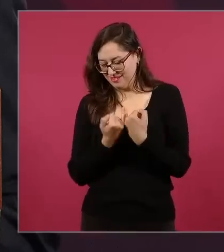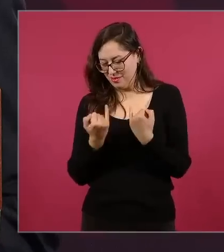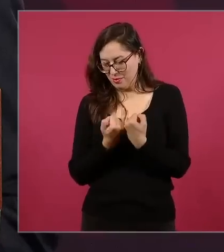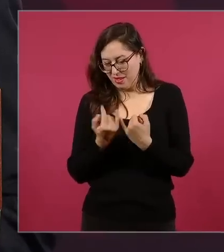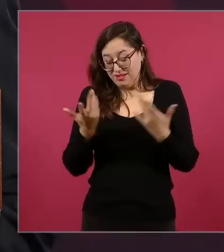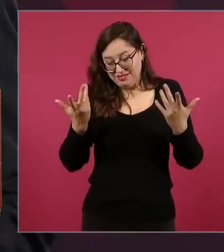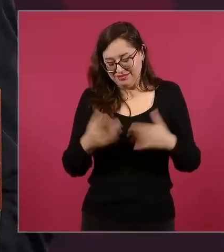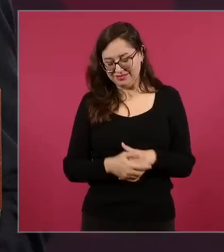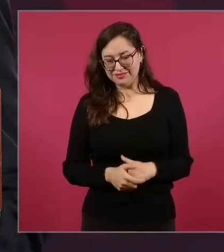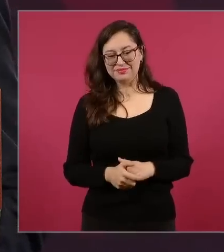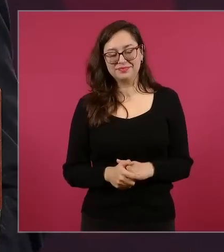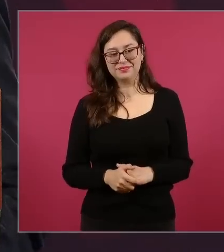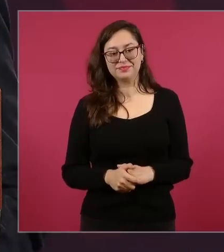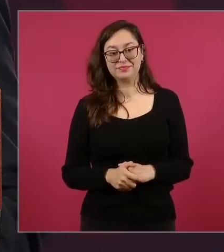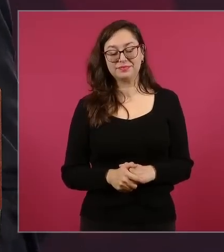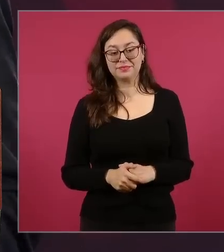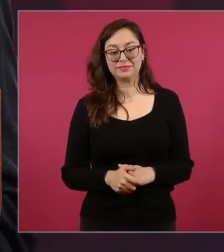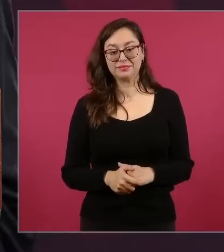Entonces,